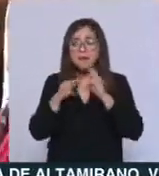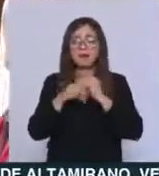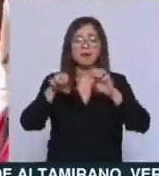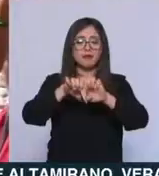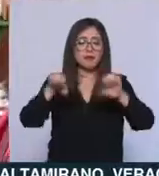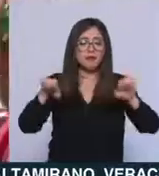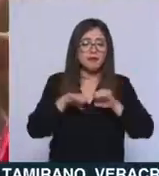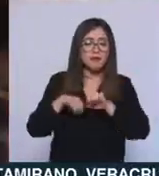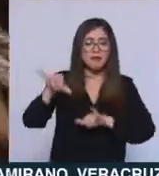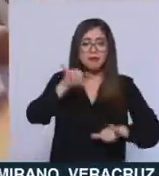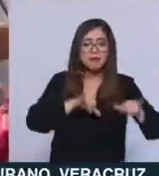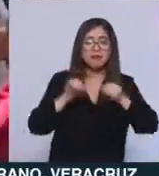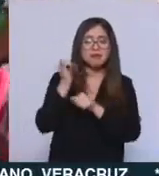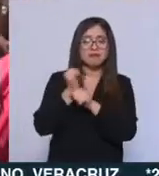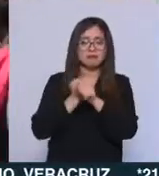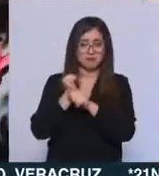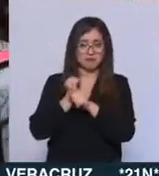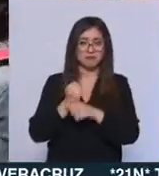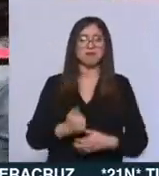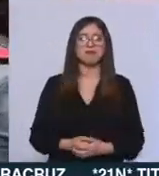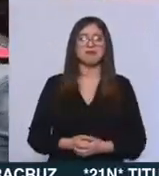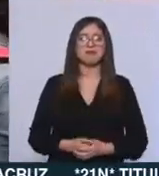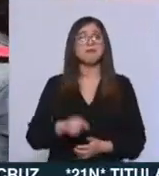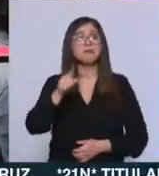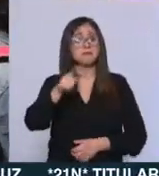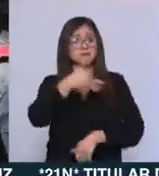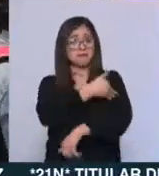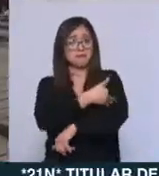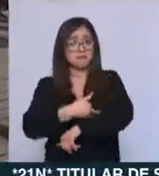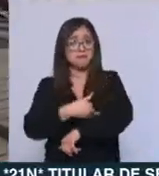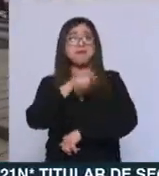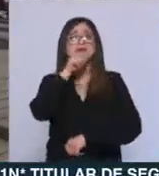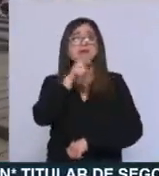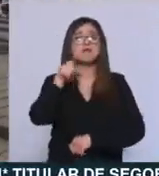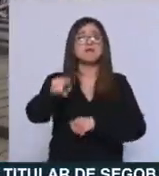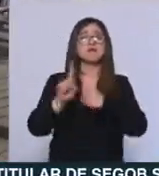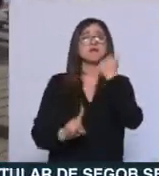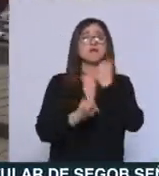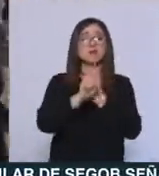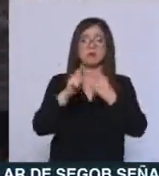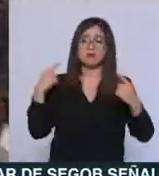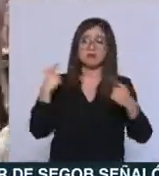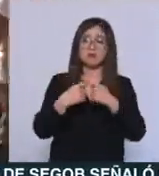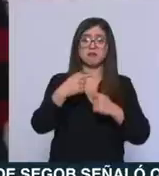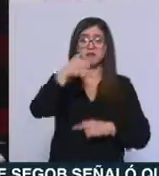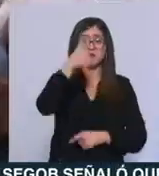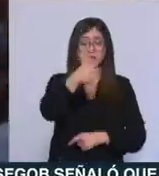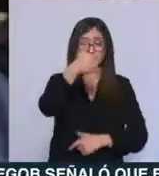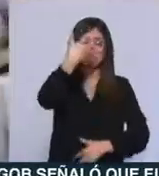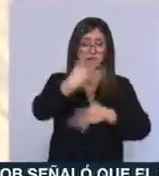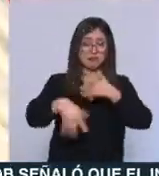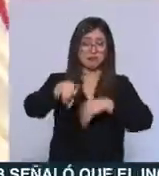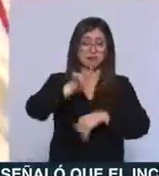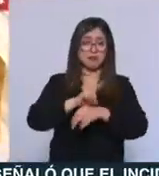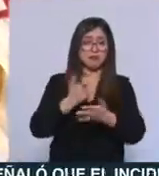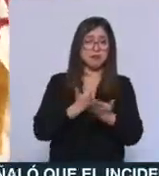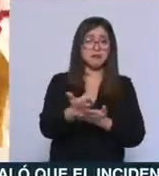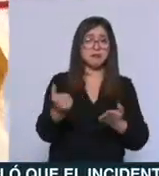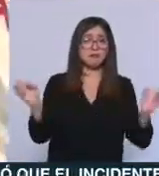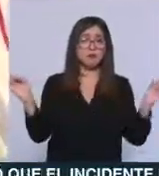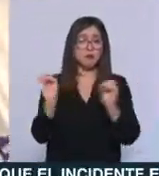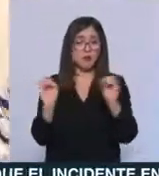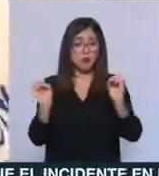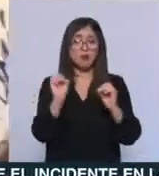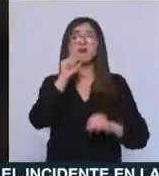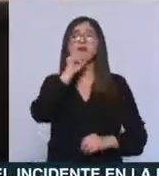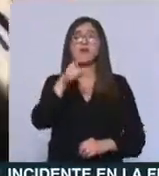investigaciones. Las familias de los trabajadores también resultan afectadas, pues ya son casi 6 quincenas sin cobrar. Y qué decir de